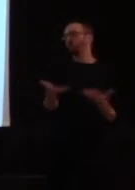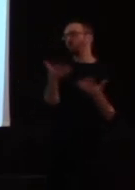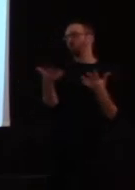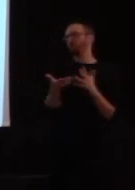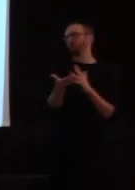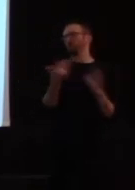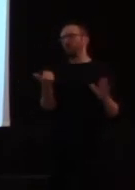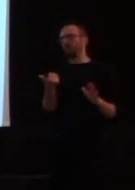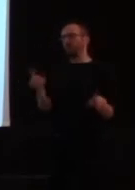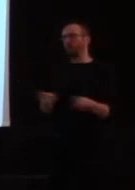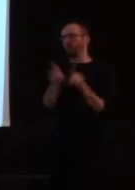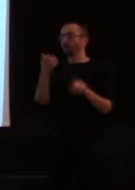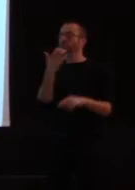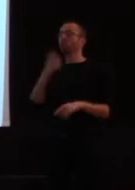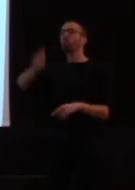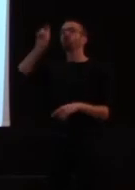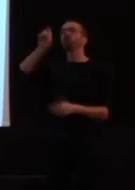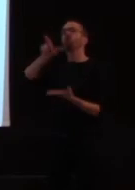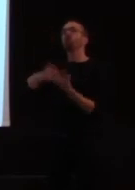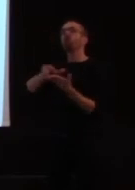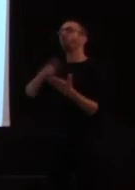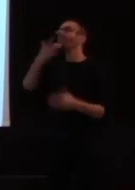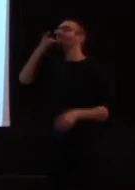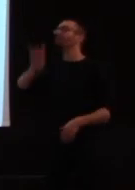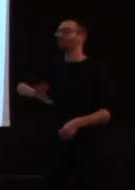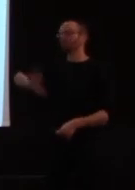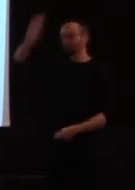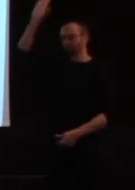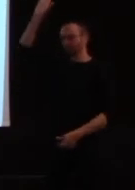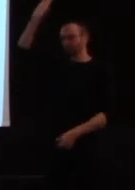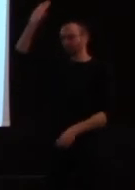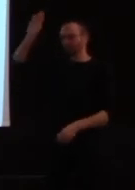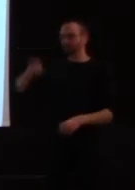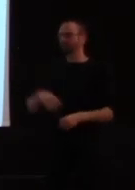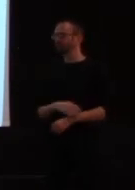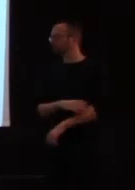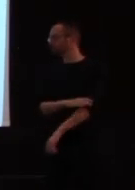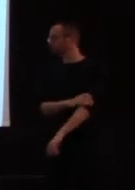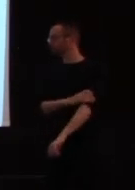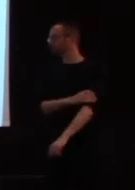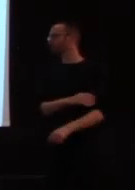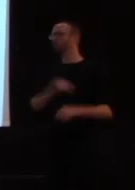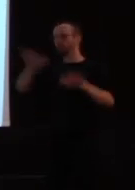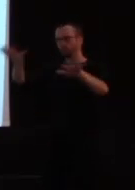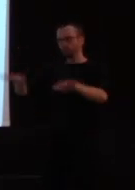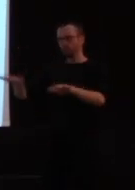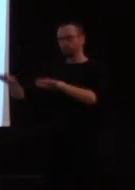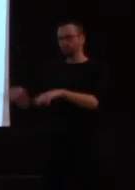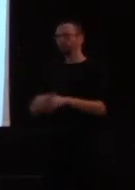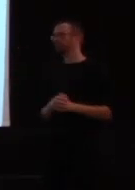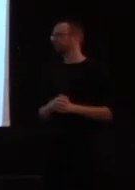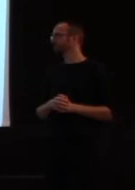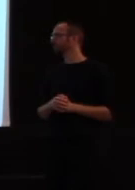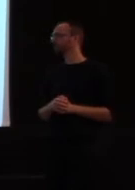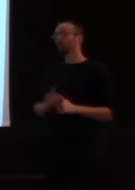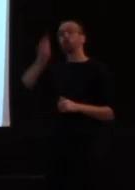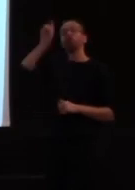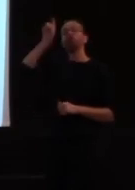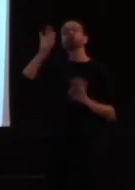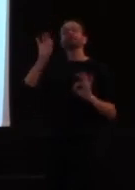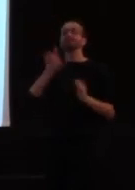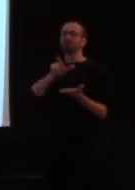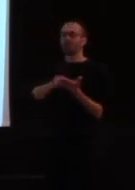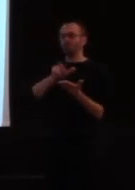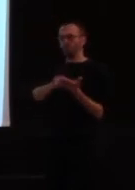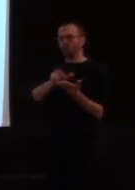Ejemplo. Los que son de lengua, ¿queréis levantar la mano? ¿Los que dais paso de lengua, mano arriba? Vale, no, no, no, no. Vale, los que son de lengua. Hay unas